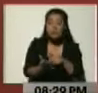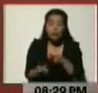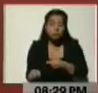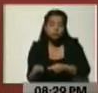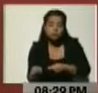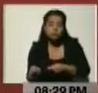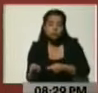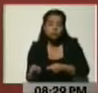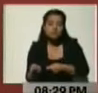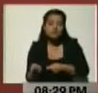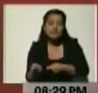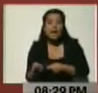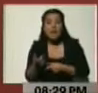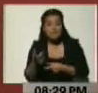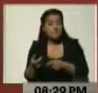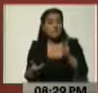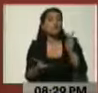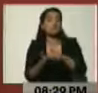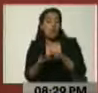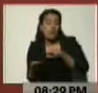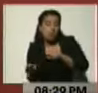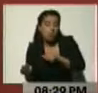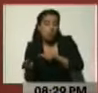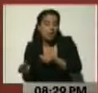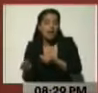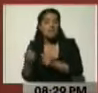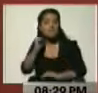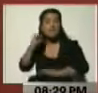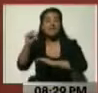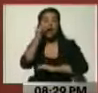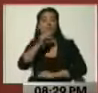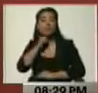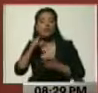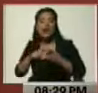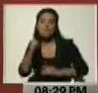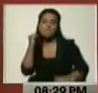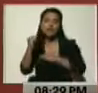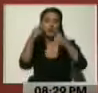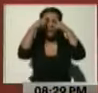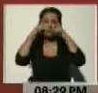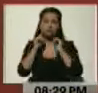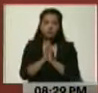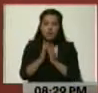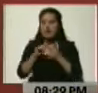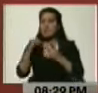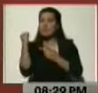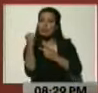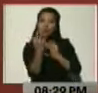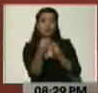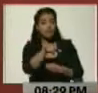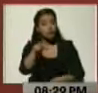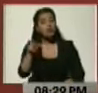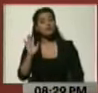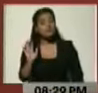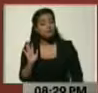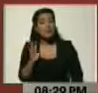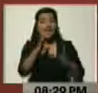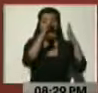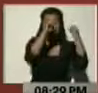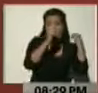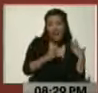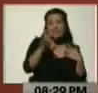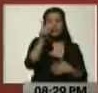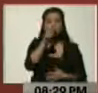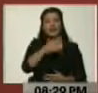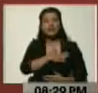en el asesinato de Arnulfo Romero, sino de religiosas y de otras personas. Para eso servía la embajada de Venezuela, para